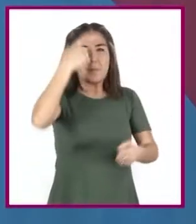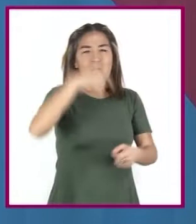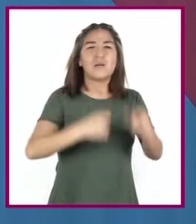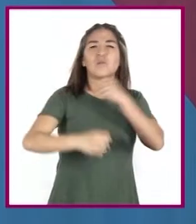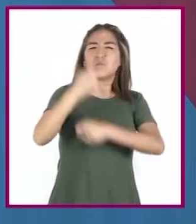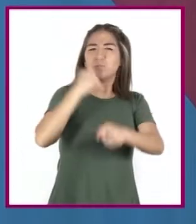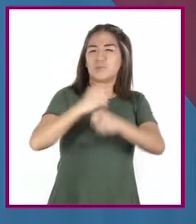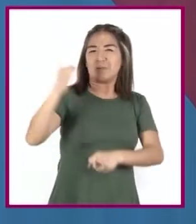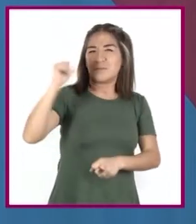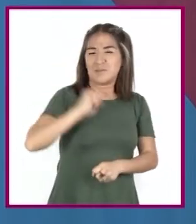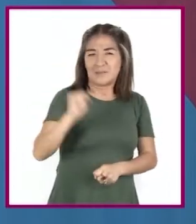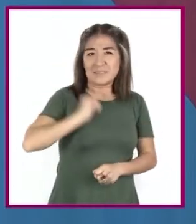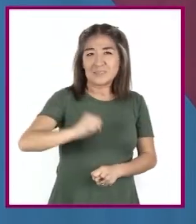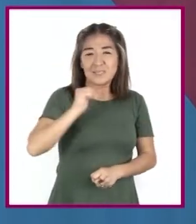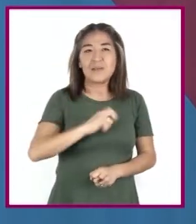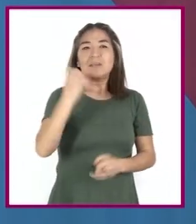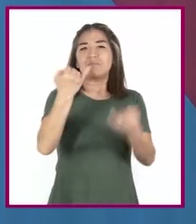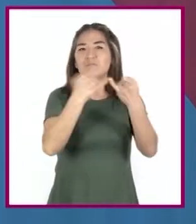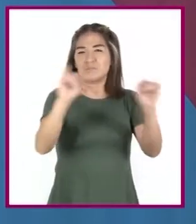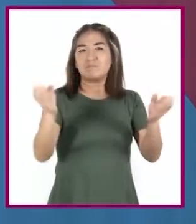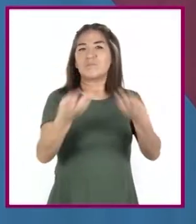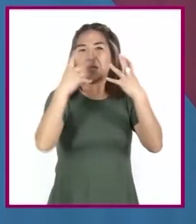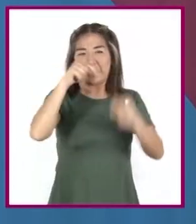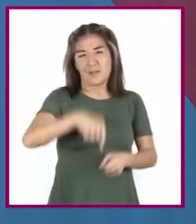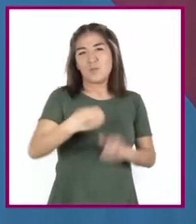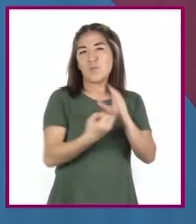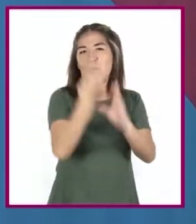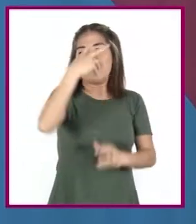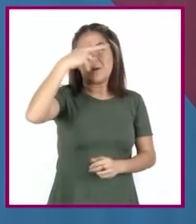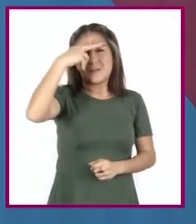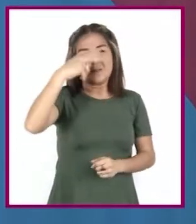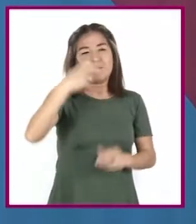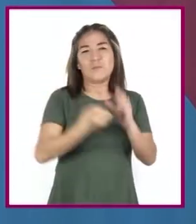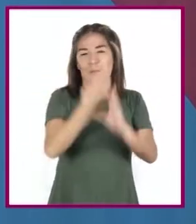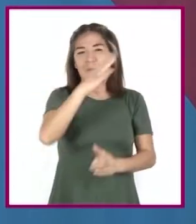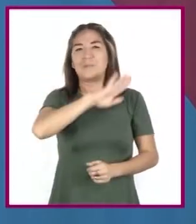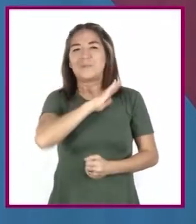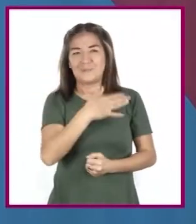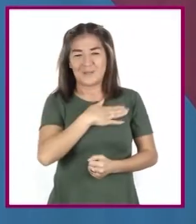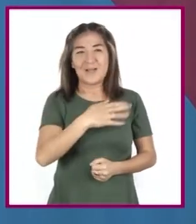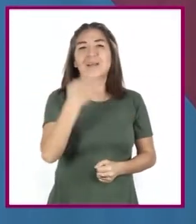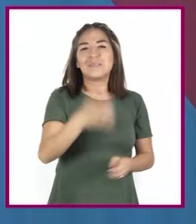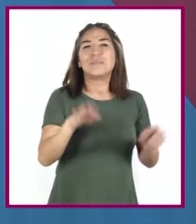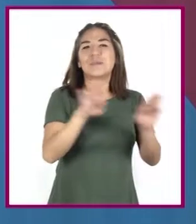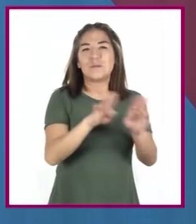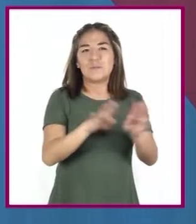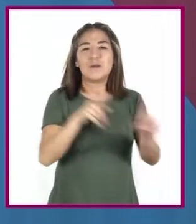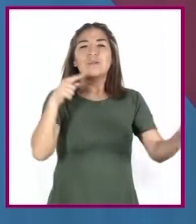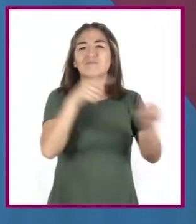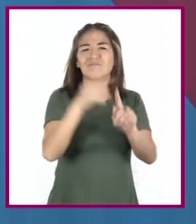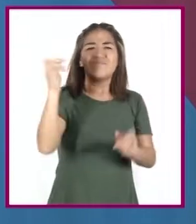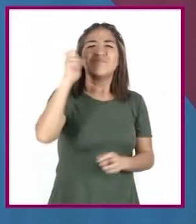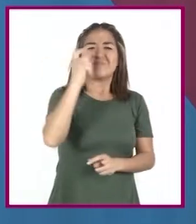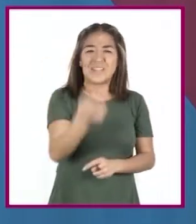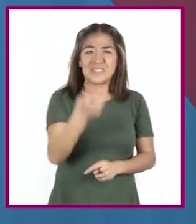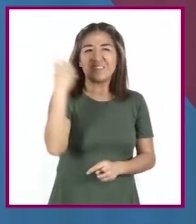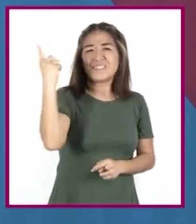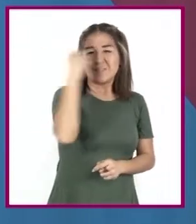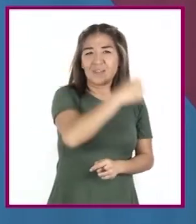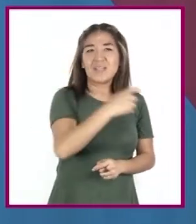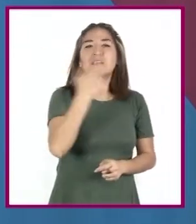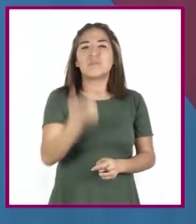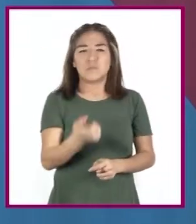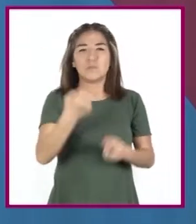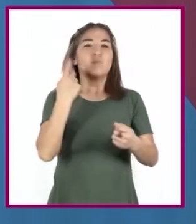décadas previas a la independencia en la Nueva España, cuando comenzó a gestarse la crisis del sistema político que